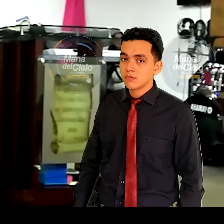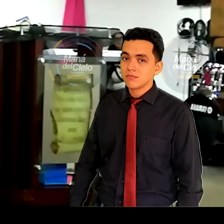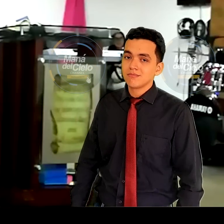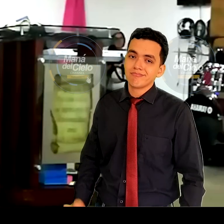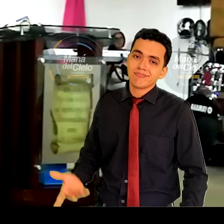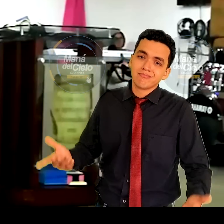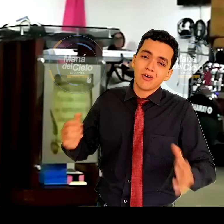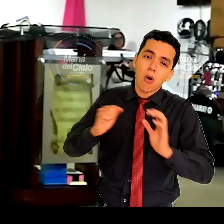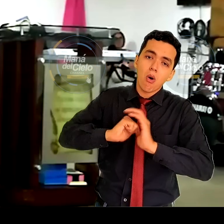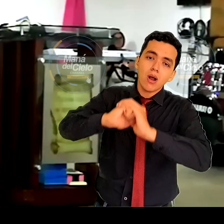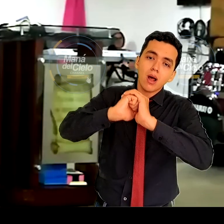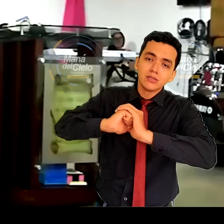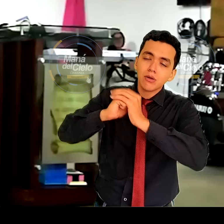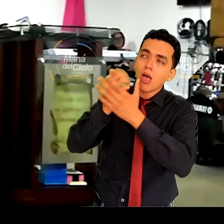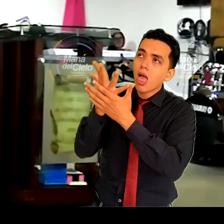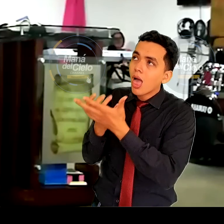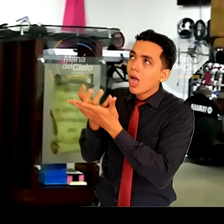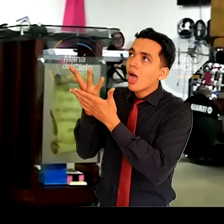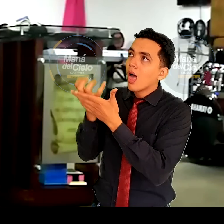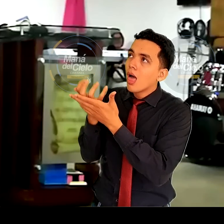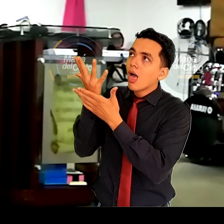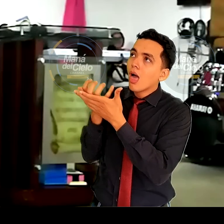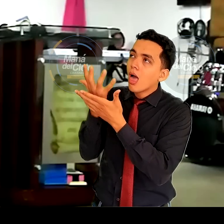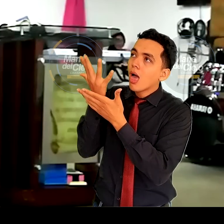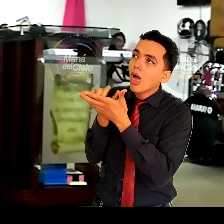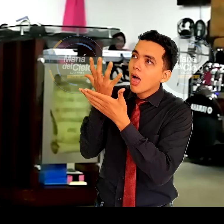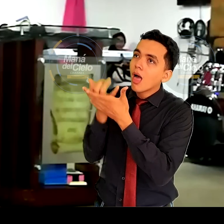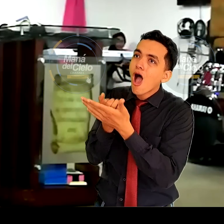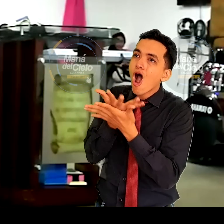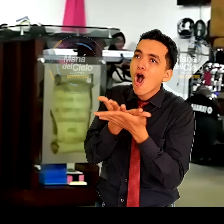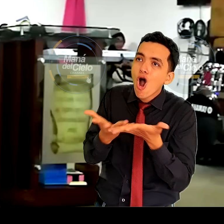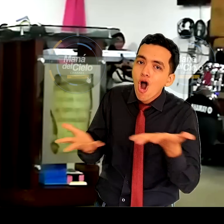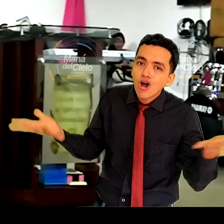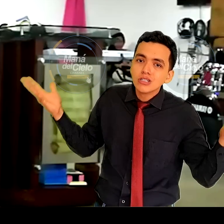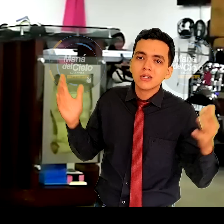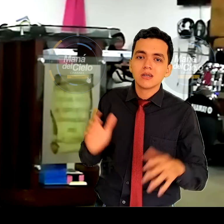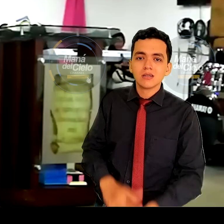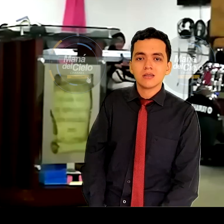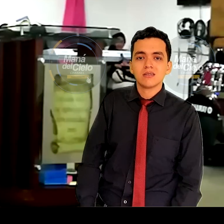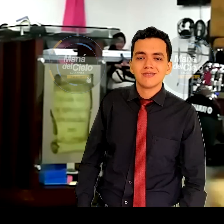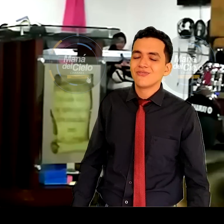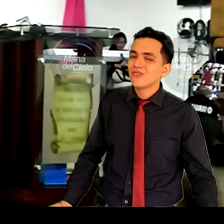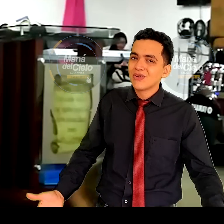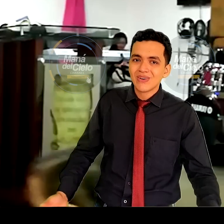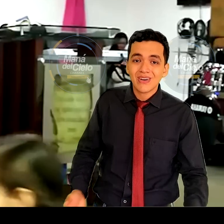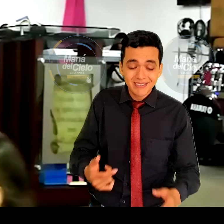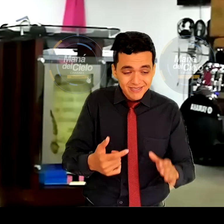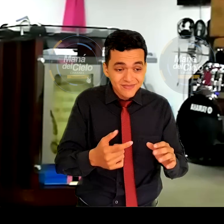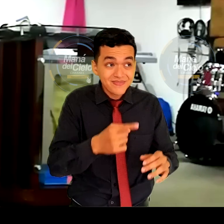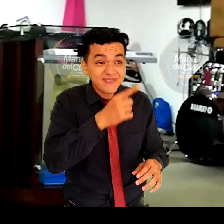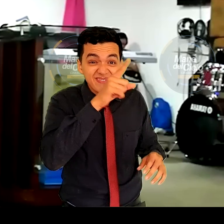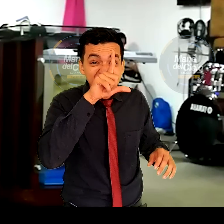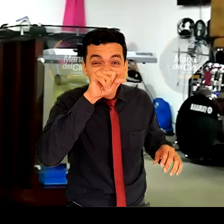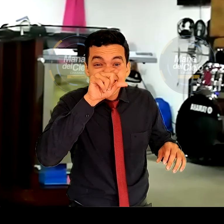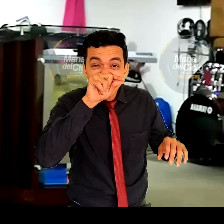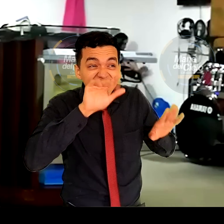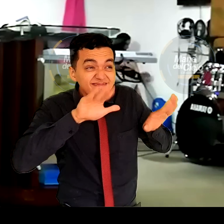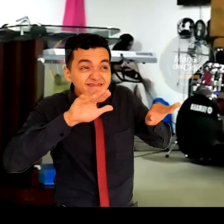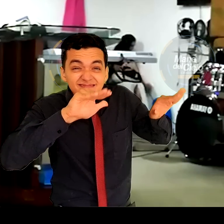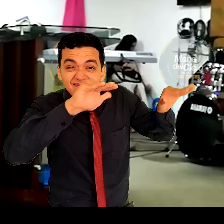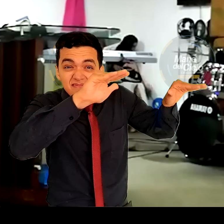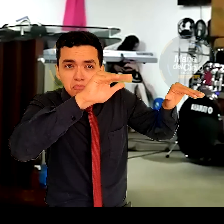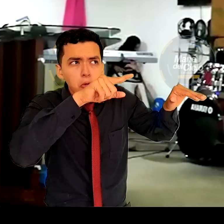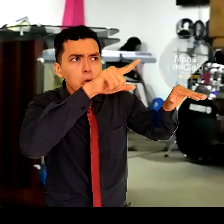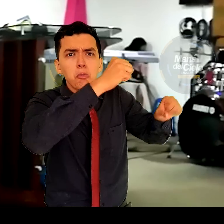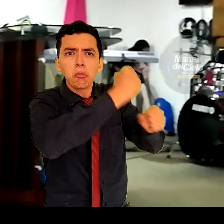Unas oraciones tan pobres. Dice la Biblia: las aves del campo no trabajan ni el Señor cuida de ellas. Ni aun